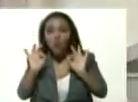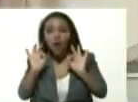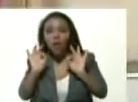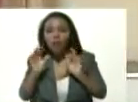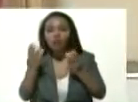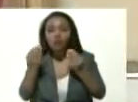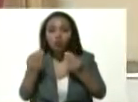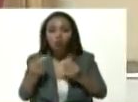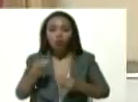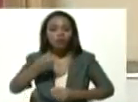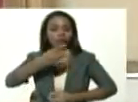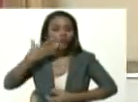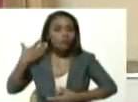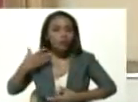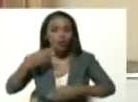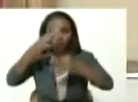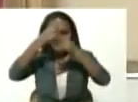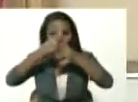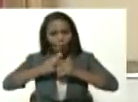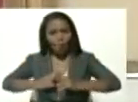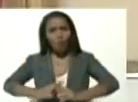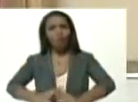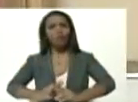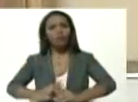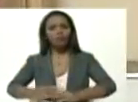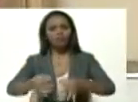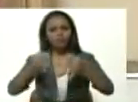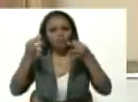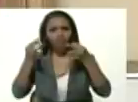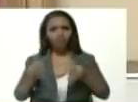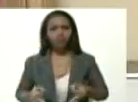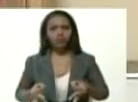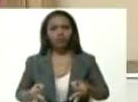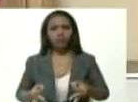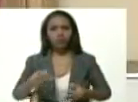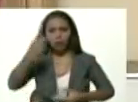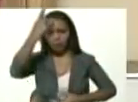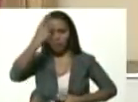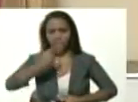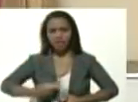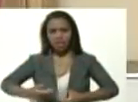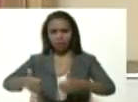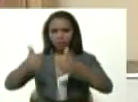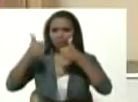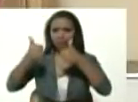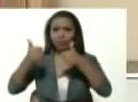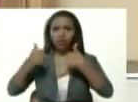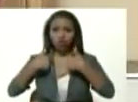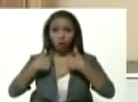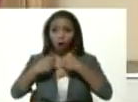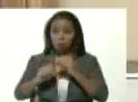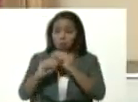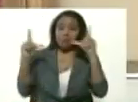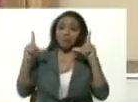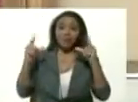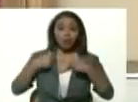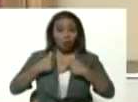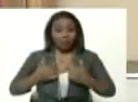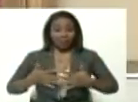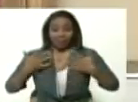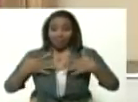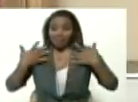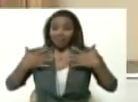convicción, cohesión y moral total. Me impresiona, me emociona